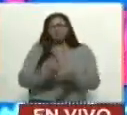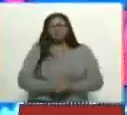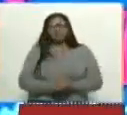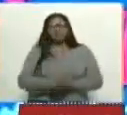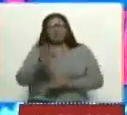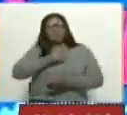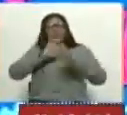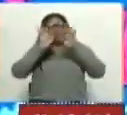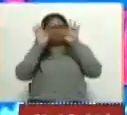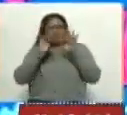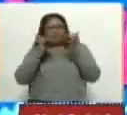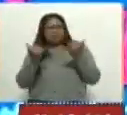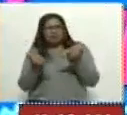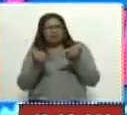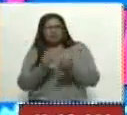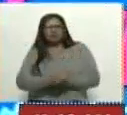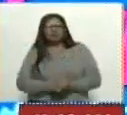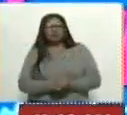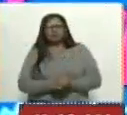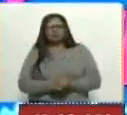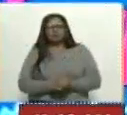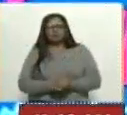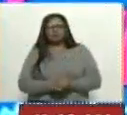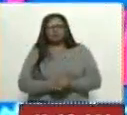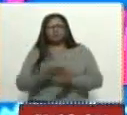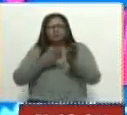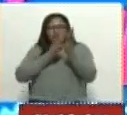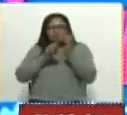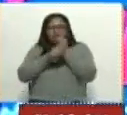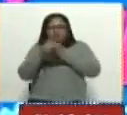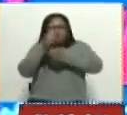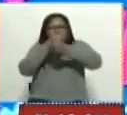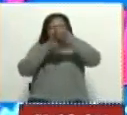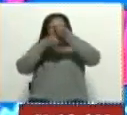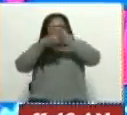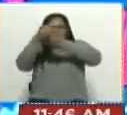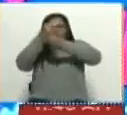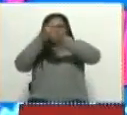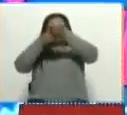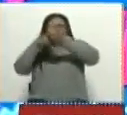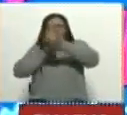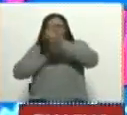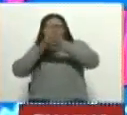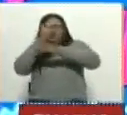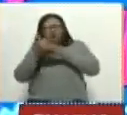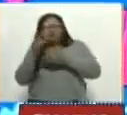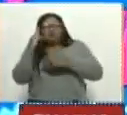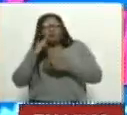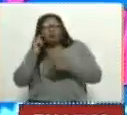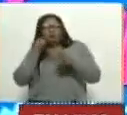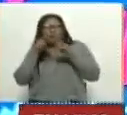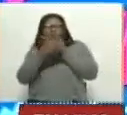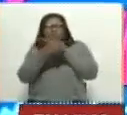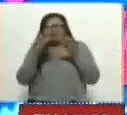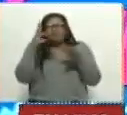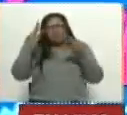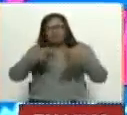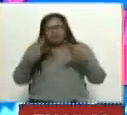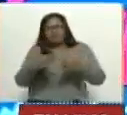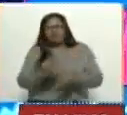verdadera es columna vertebral del proyecto bolivariano del proyecto chavista la democracia verdadera